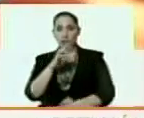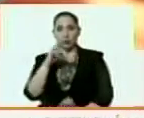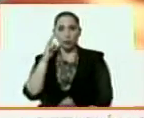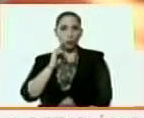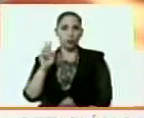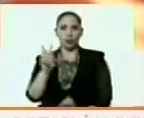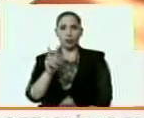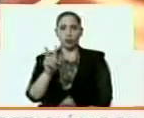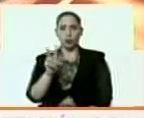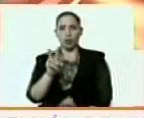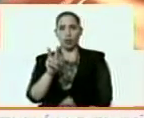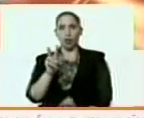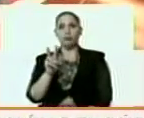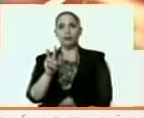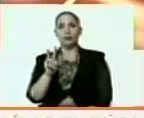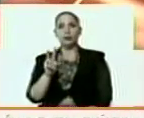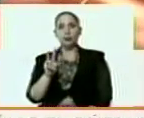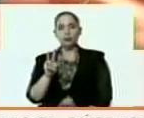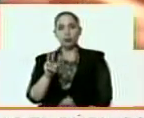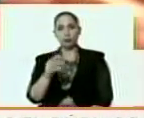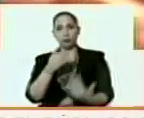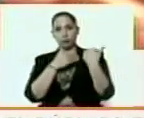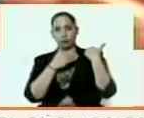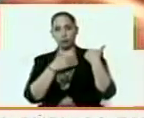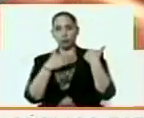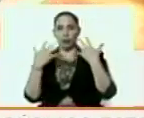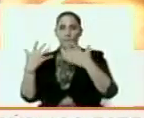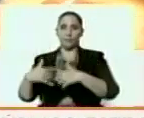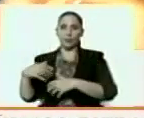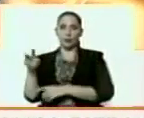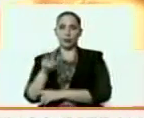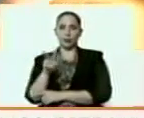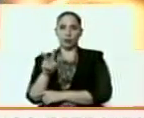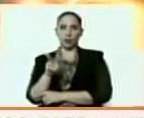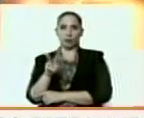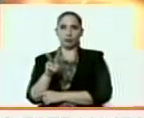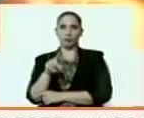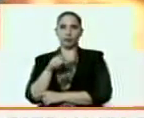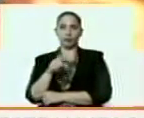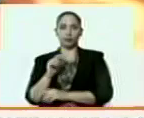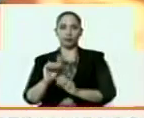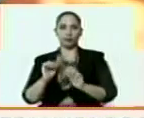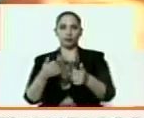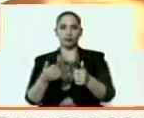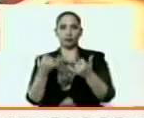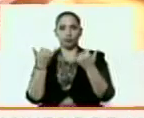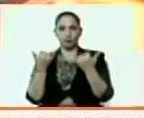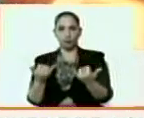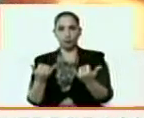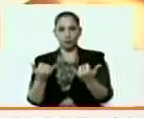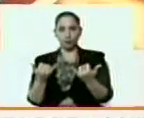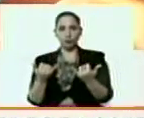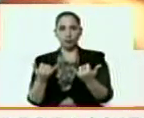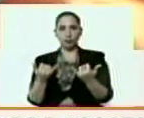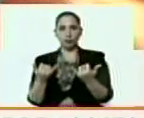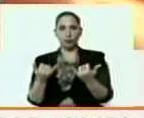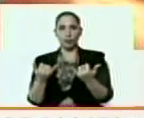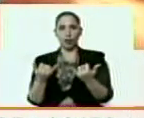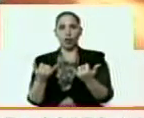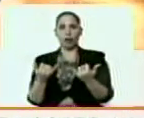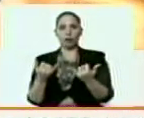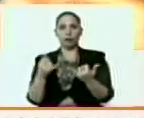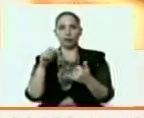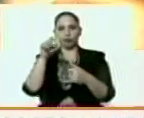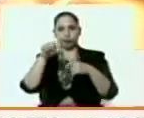para representar los intereses de las empresas venezolanas, y allí comienza ya a la inoculación